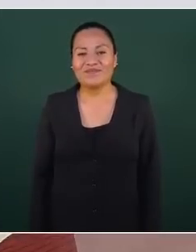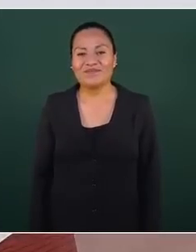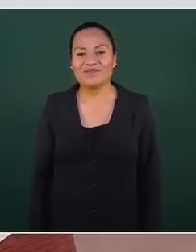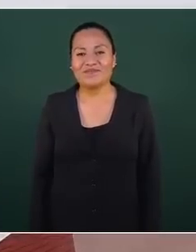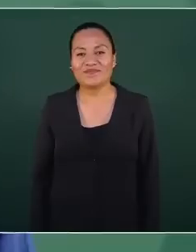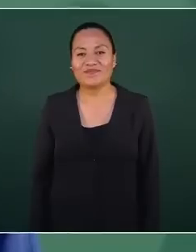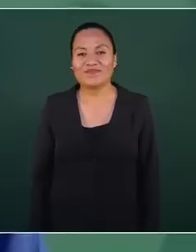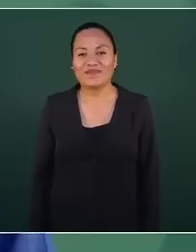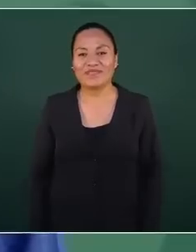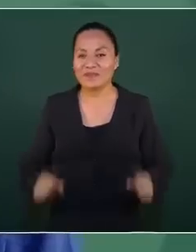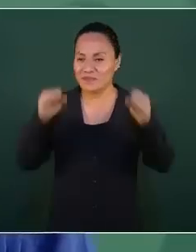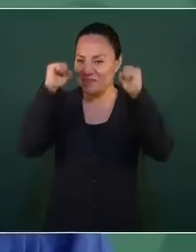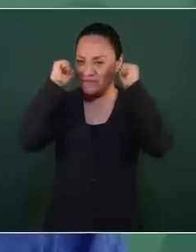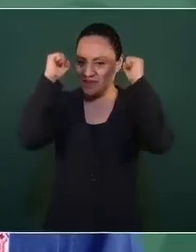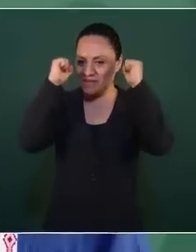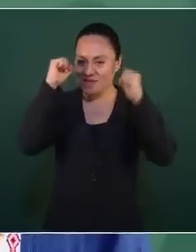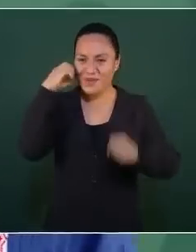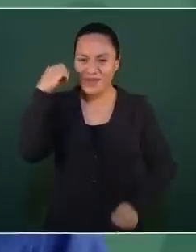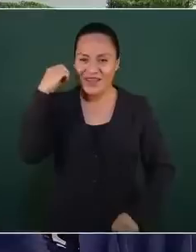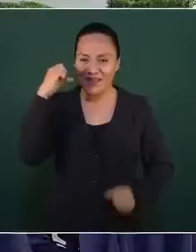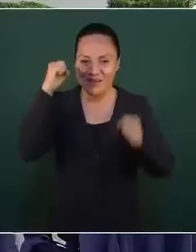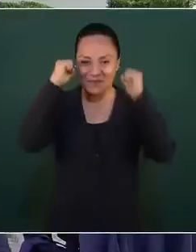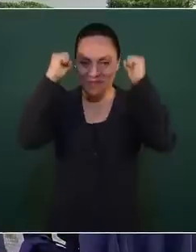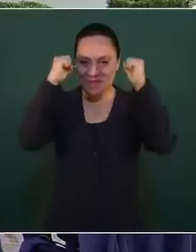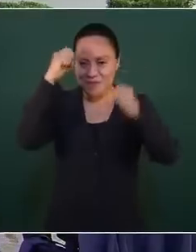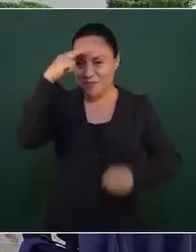Y que viva Oaxaca y que viva México.